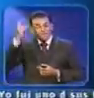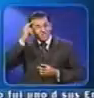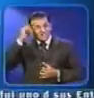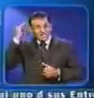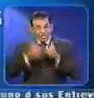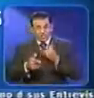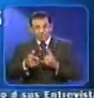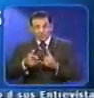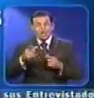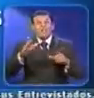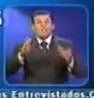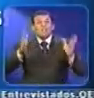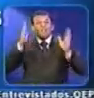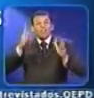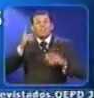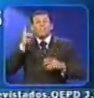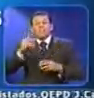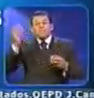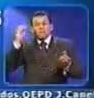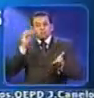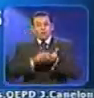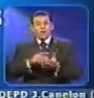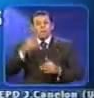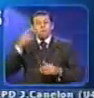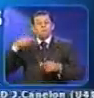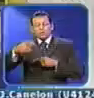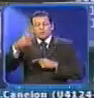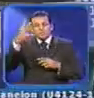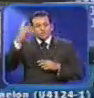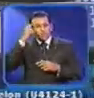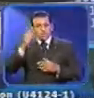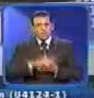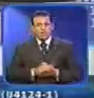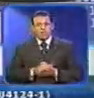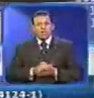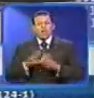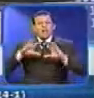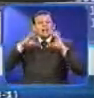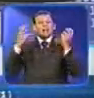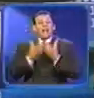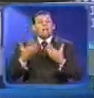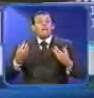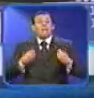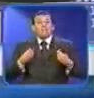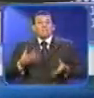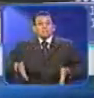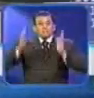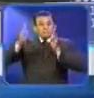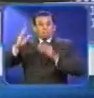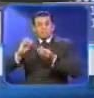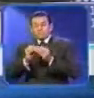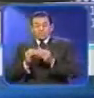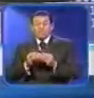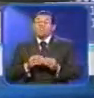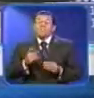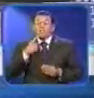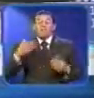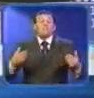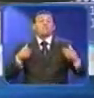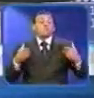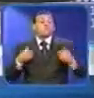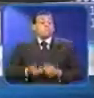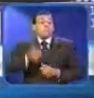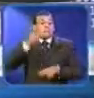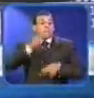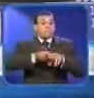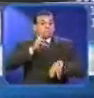del inmueble, debe fijarse en los próximos 5 días. La Cámara Inmobiliaria asegura que los más perjudicados serán aquellos que acaban o